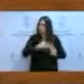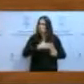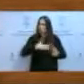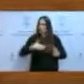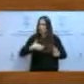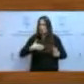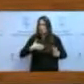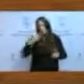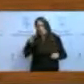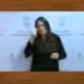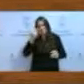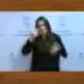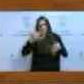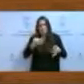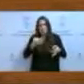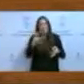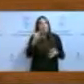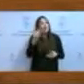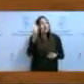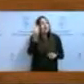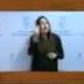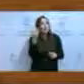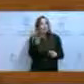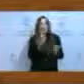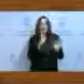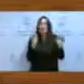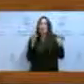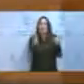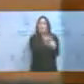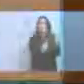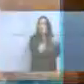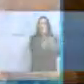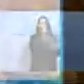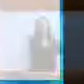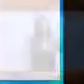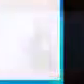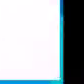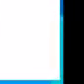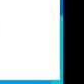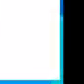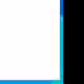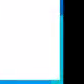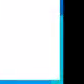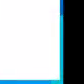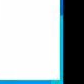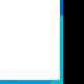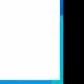entendemos debe de estar centrado en las personas. Gracias, señor.